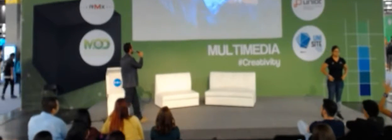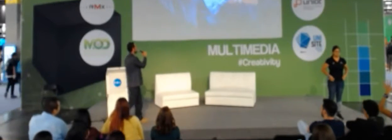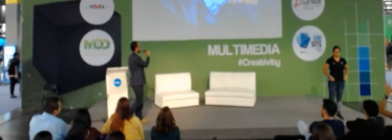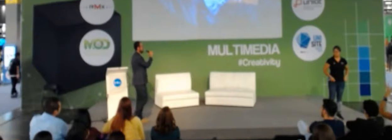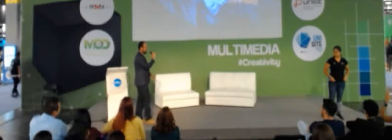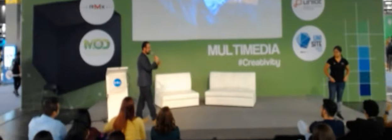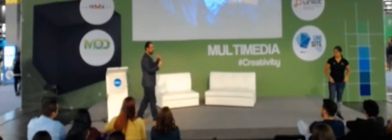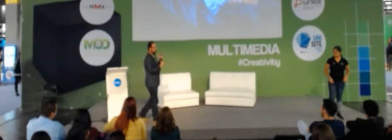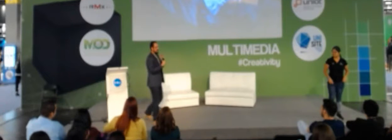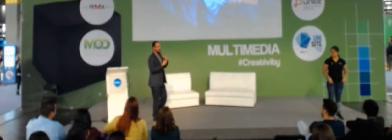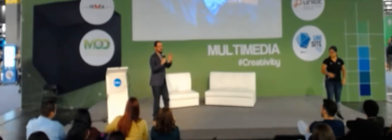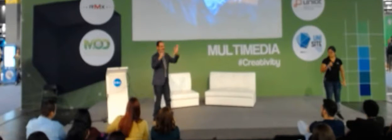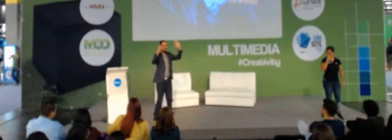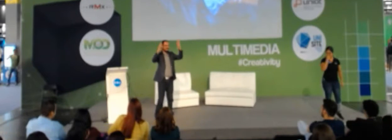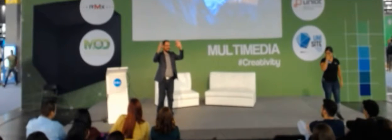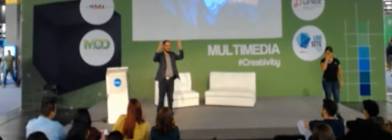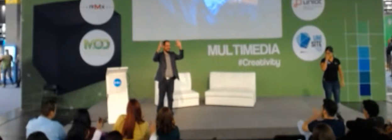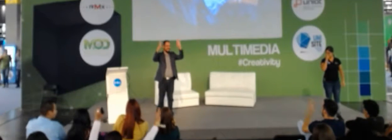Muy bien.